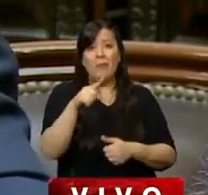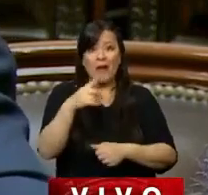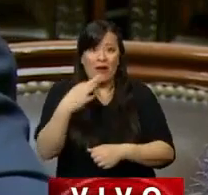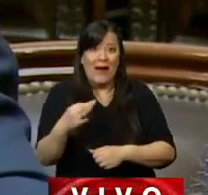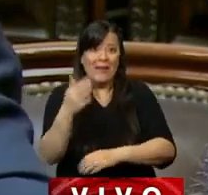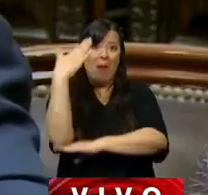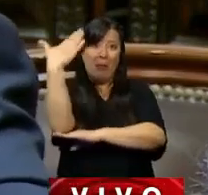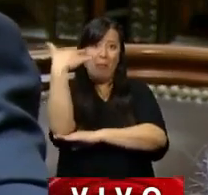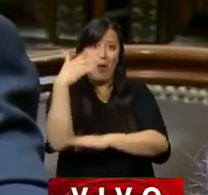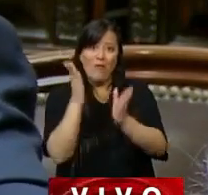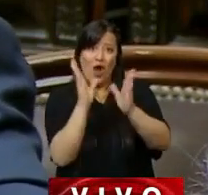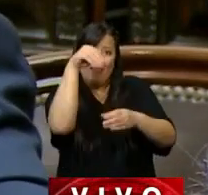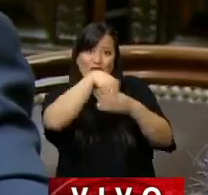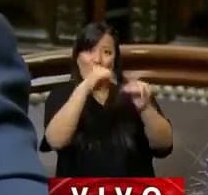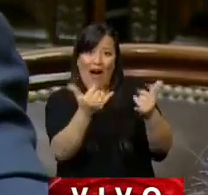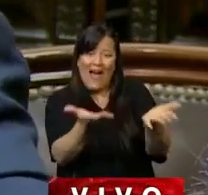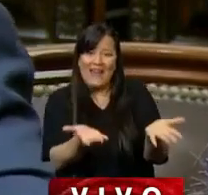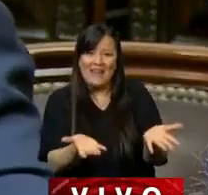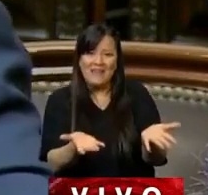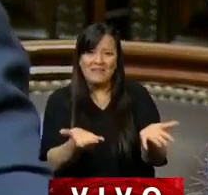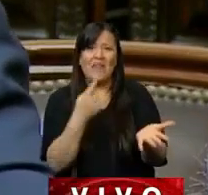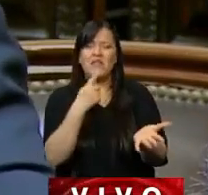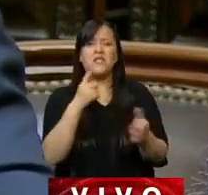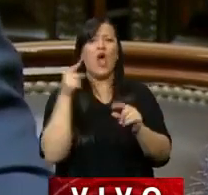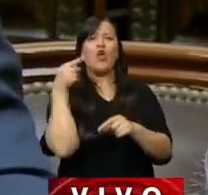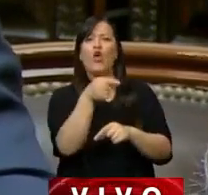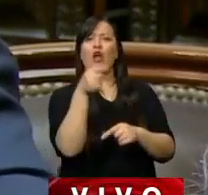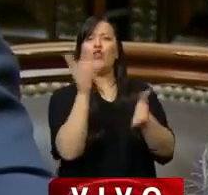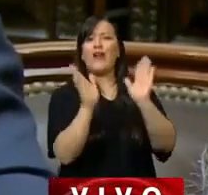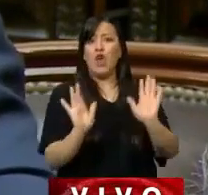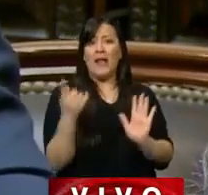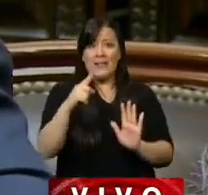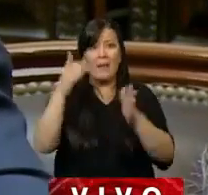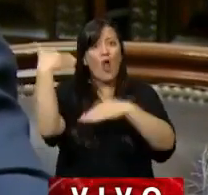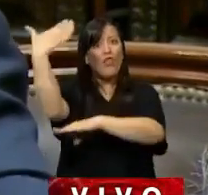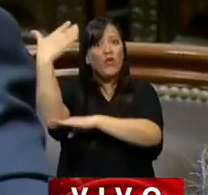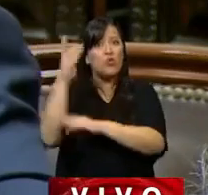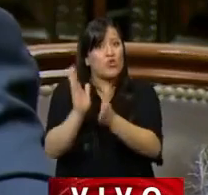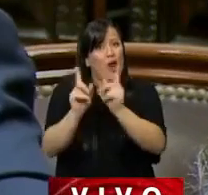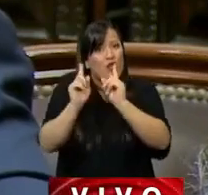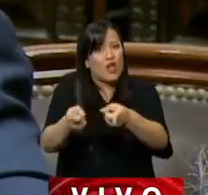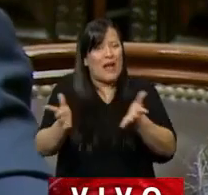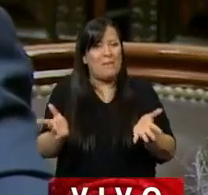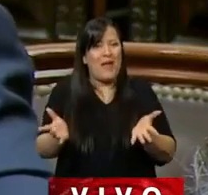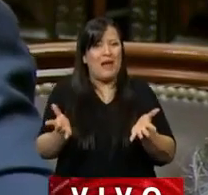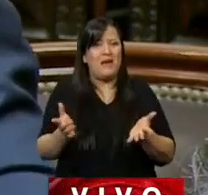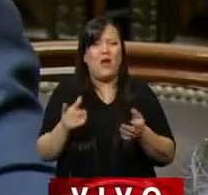absolutamente violento. Y por otra parte, estigmatizando a todo el resto,